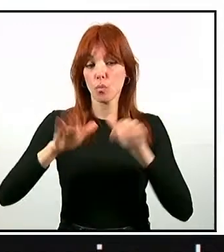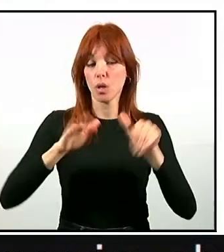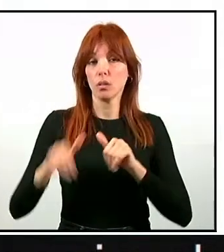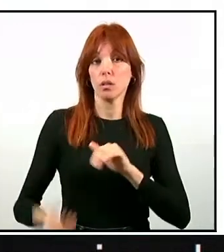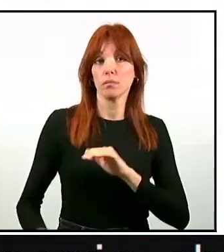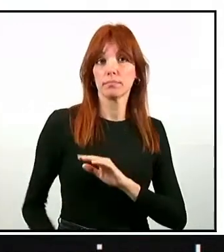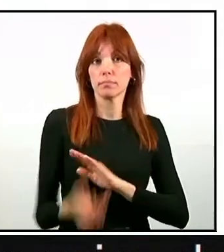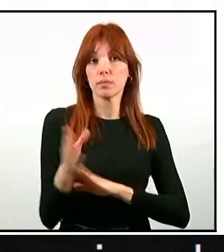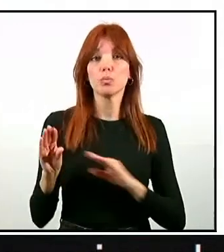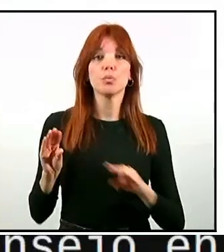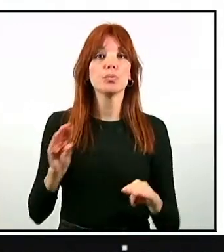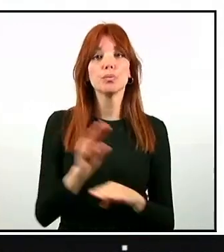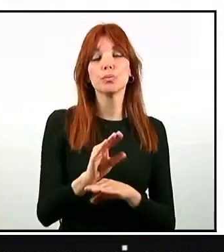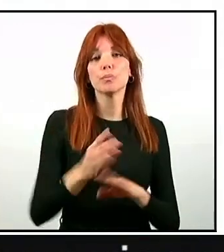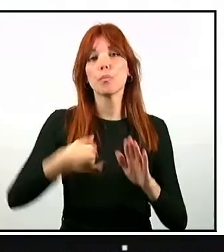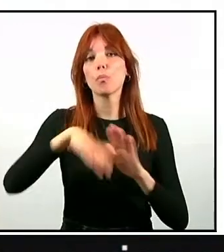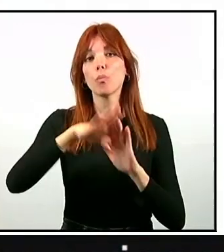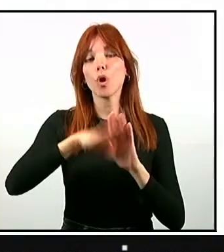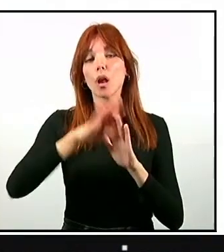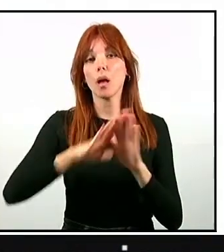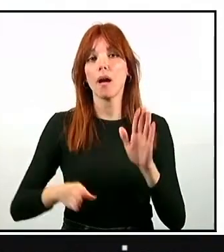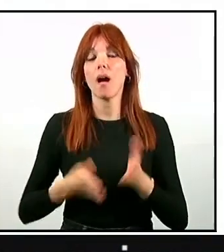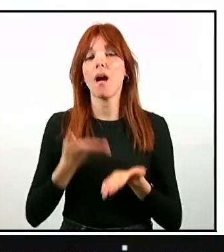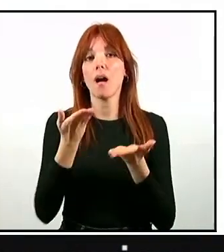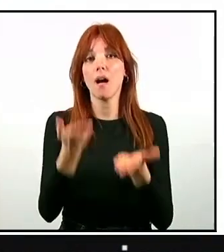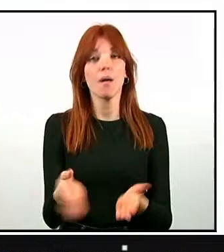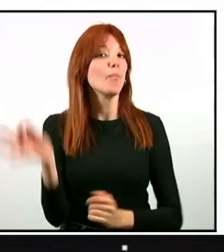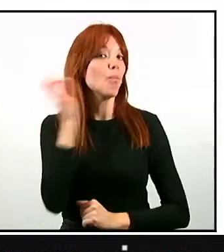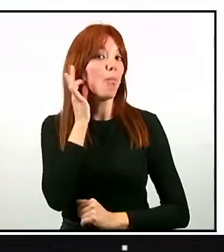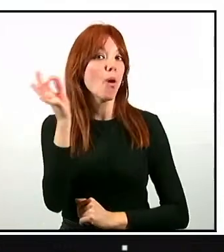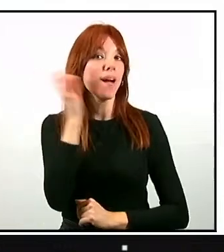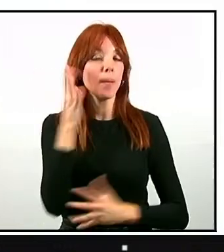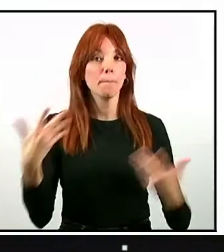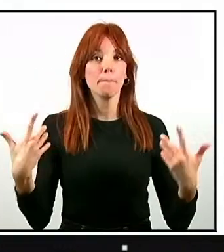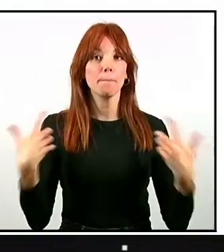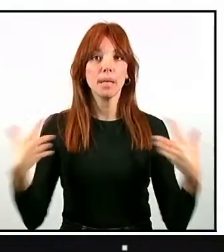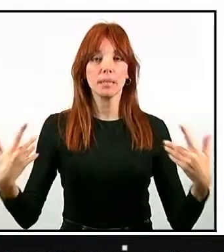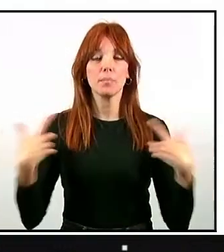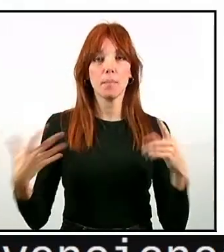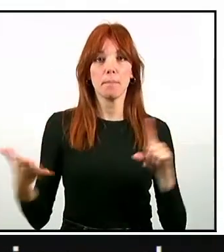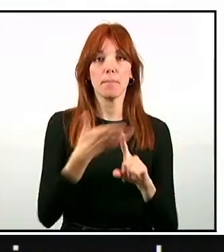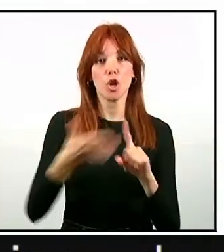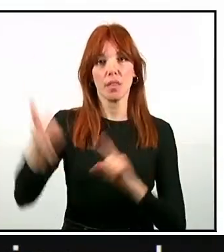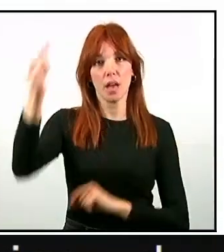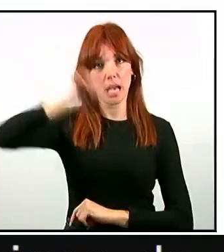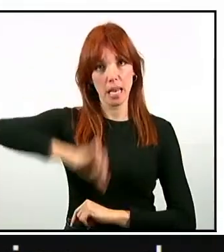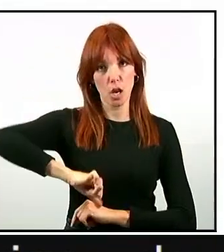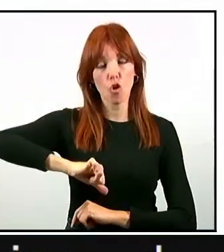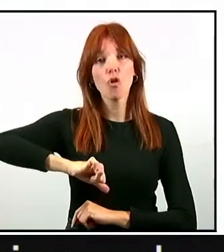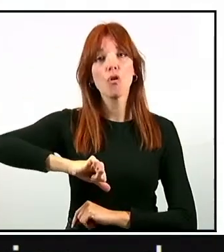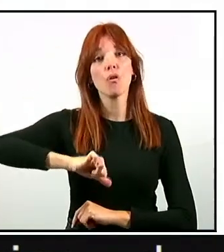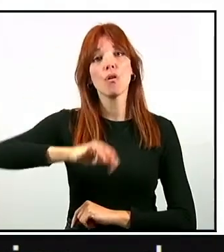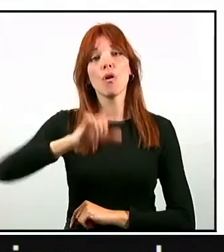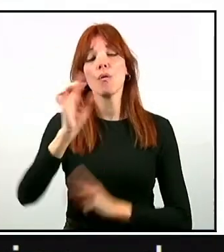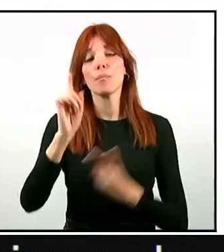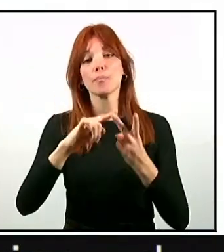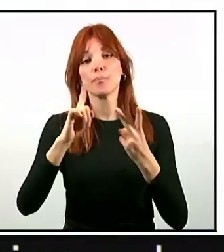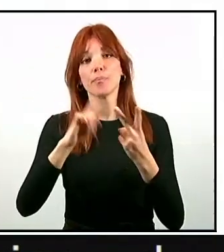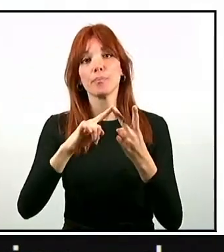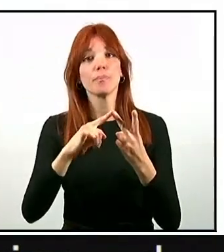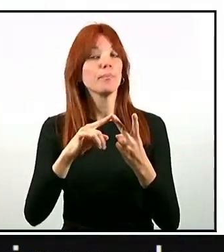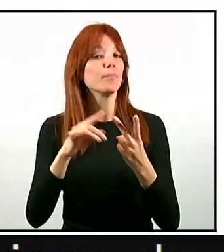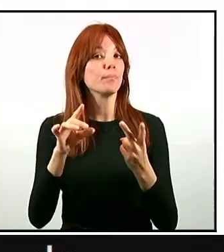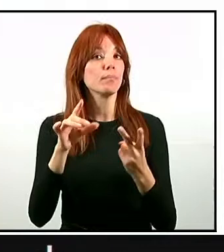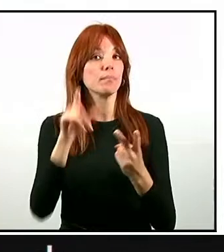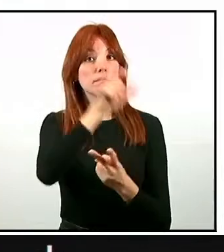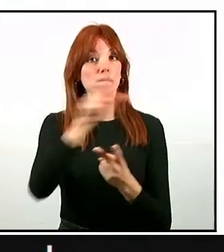subvenciones del programa de ayudas a mujeres víctimas de violencia de género, a personas objeto de